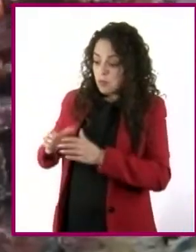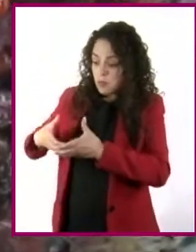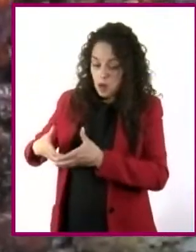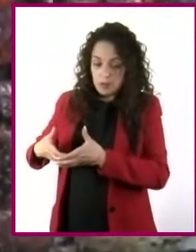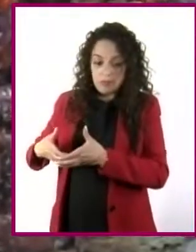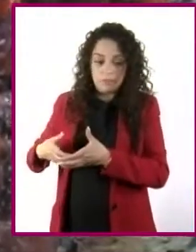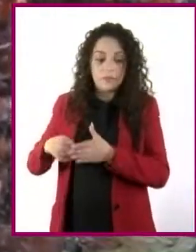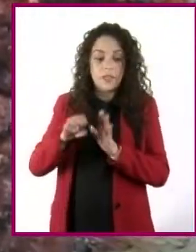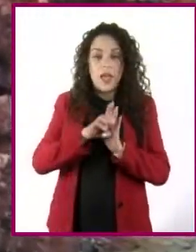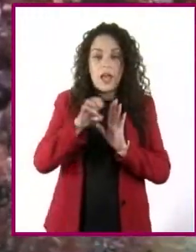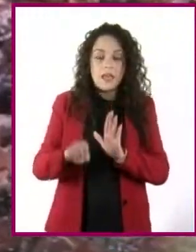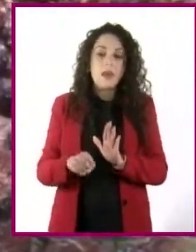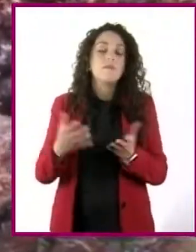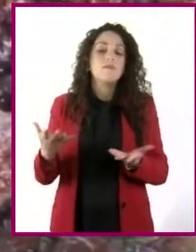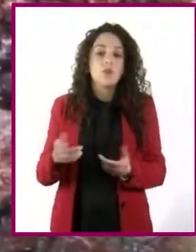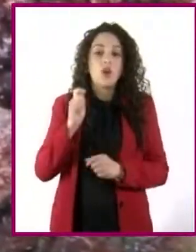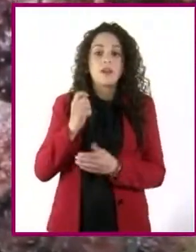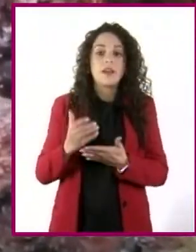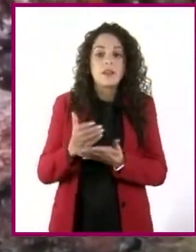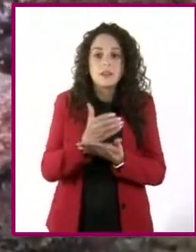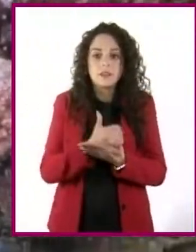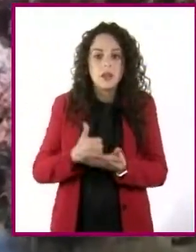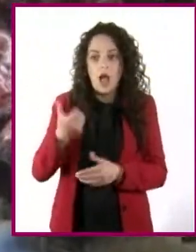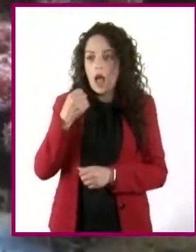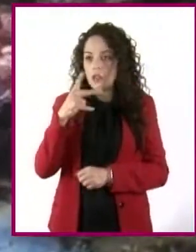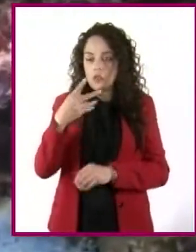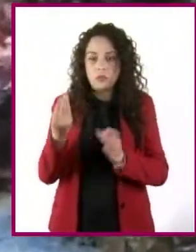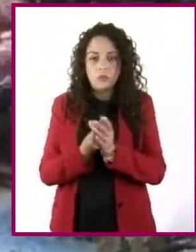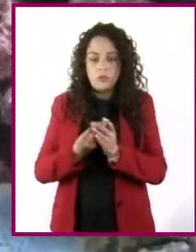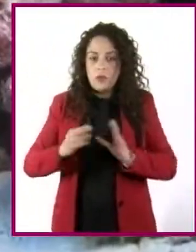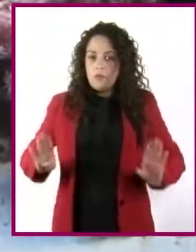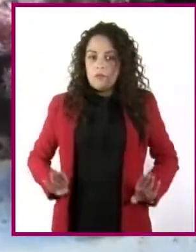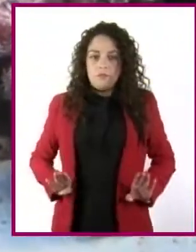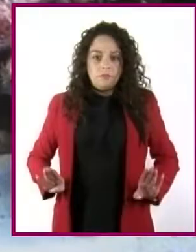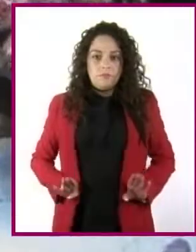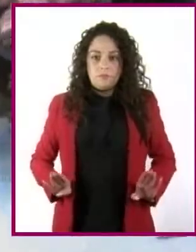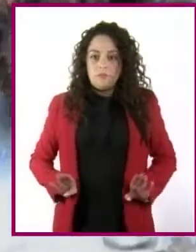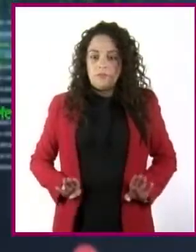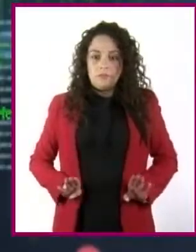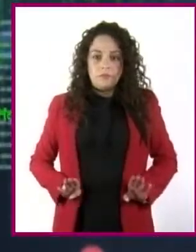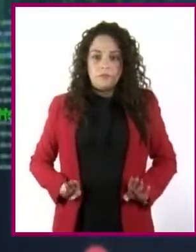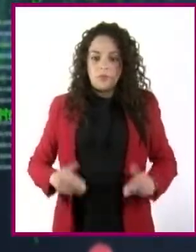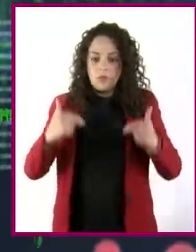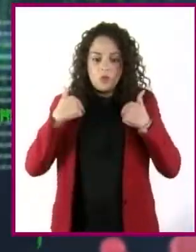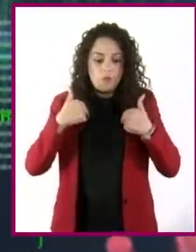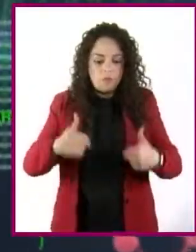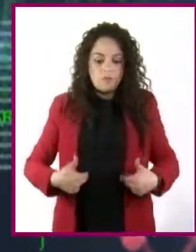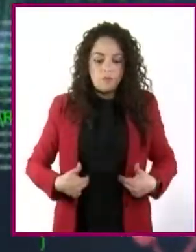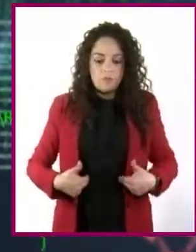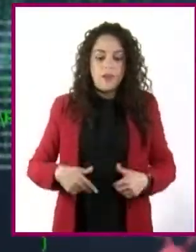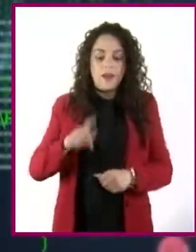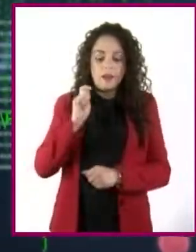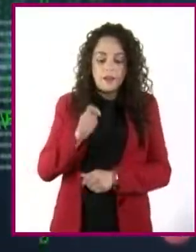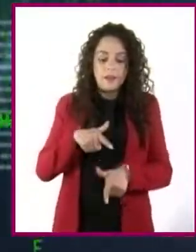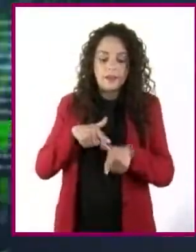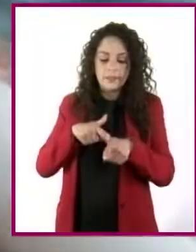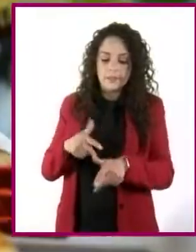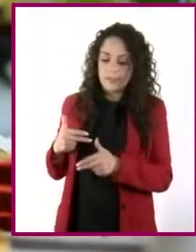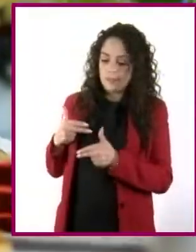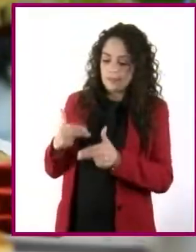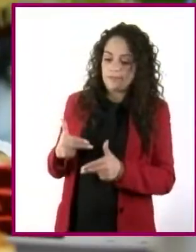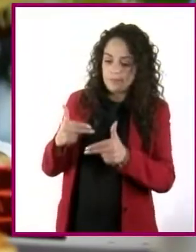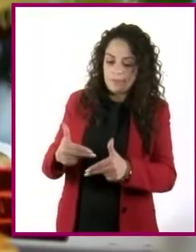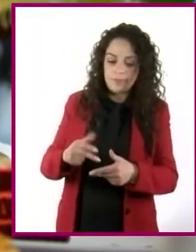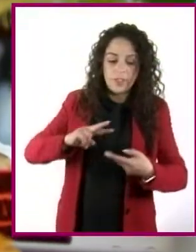un impulso fundamental de todo organismo vivo para perpetuar su existencia. Precisa que al código genético